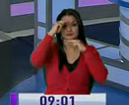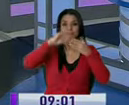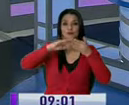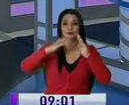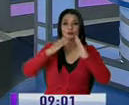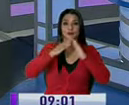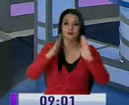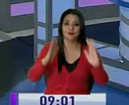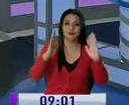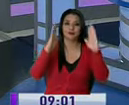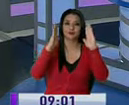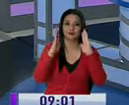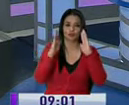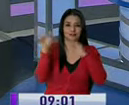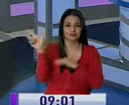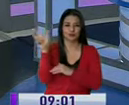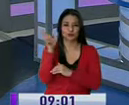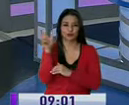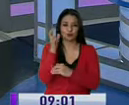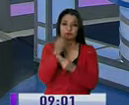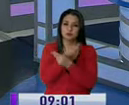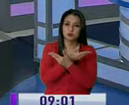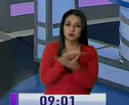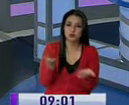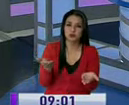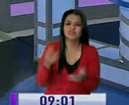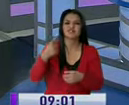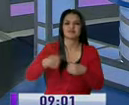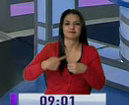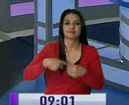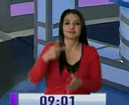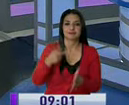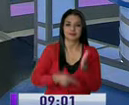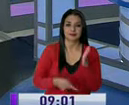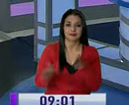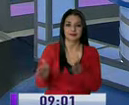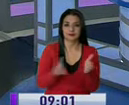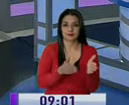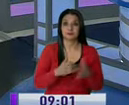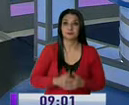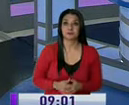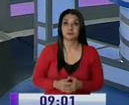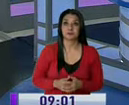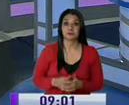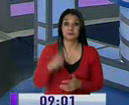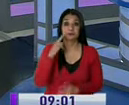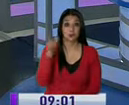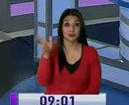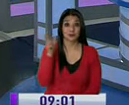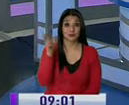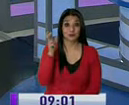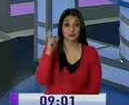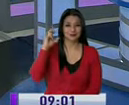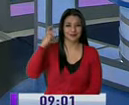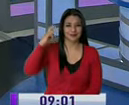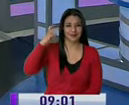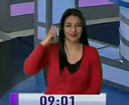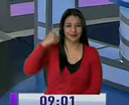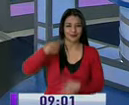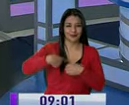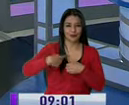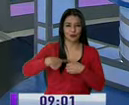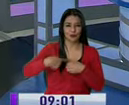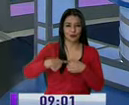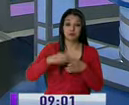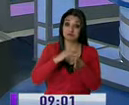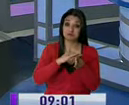comunidad para contarles lo que le sucede a nuestro Quito querido. También invitarles a los oyentes de Radio Quito que acaban de escucharnos